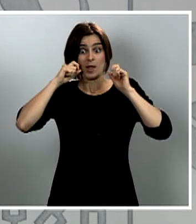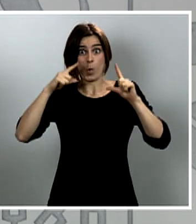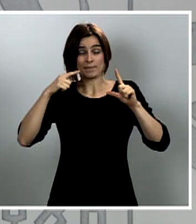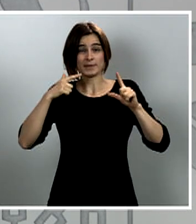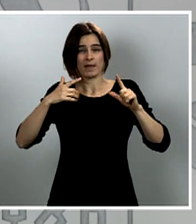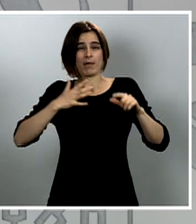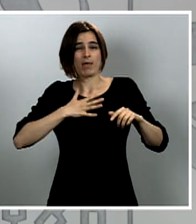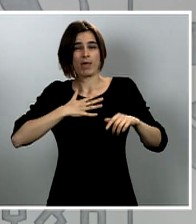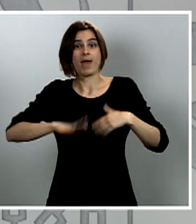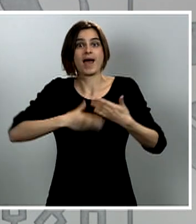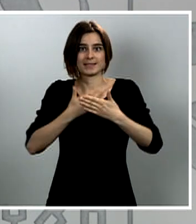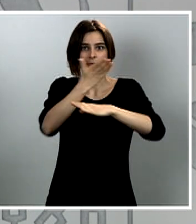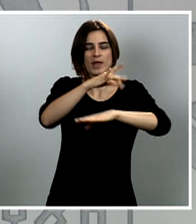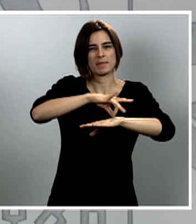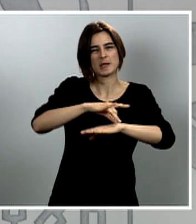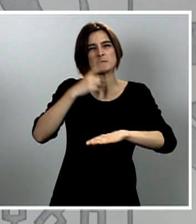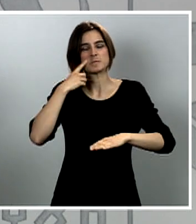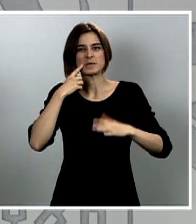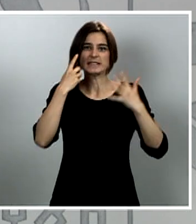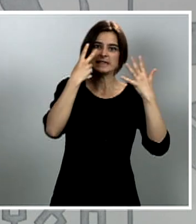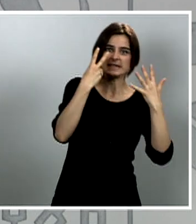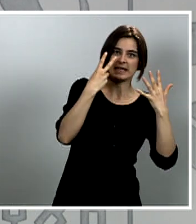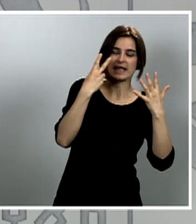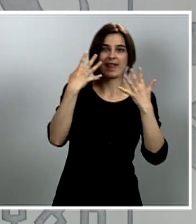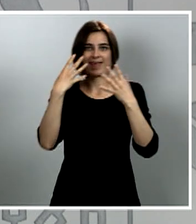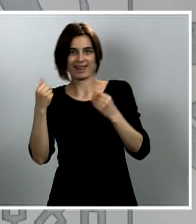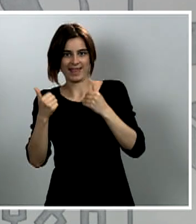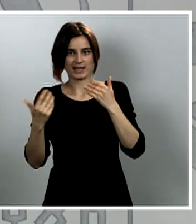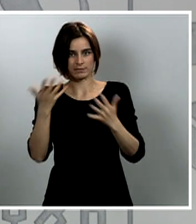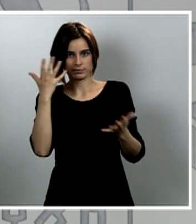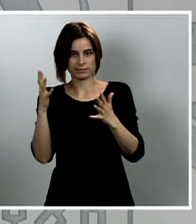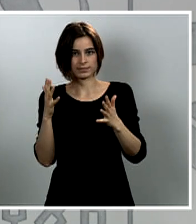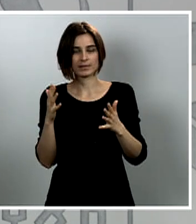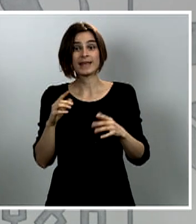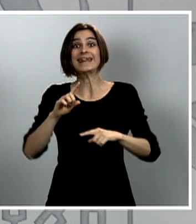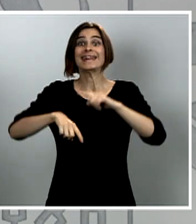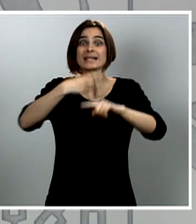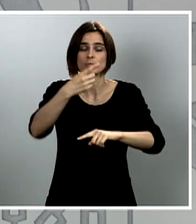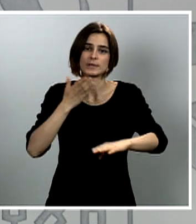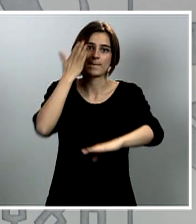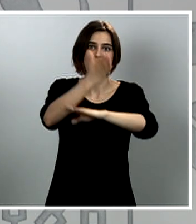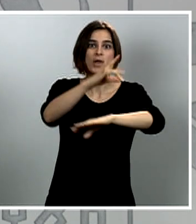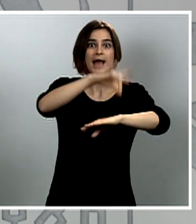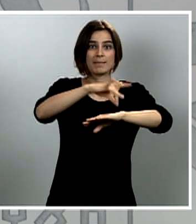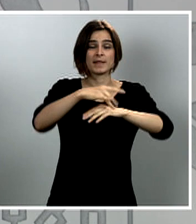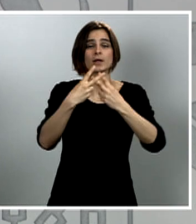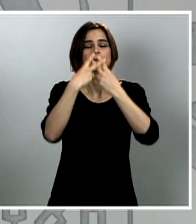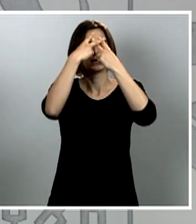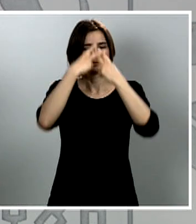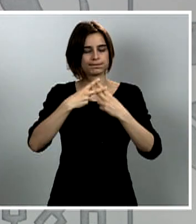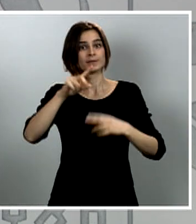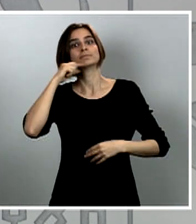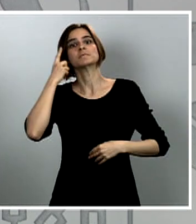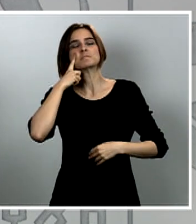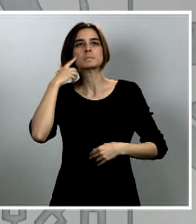y 10. Y luego se tiene que hacer el diagnóstico, lo que tarda entre 24 y 48 horas, y hacer la notificación. Todo